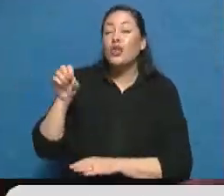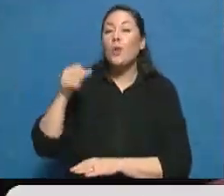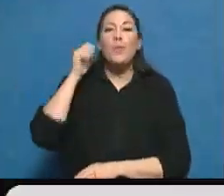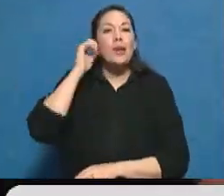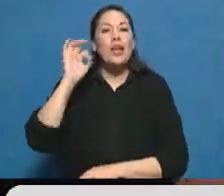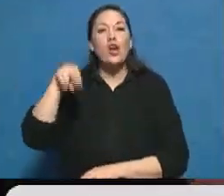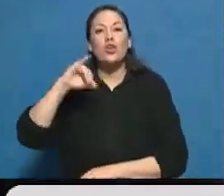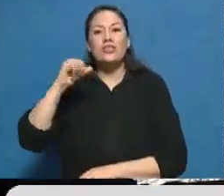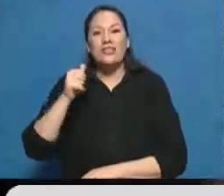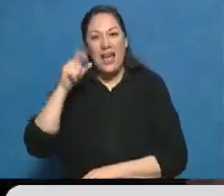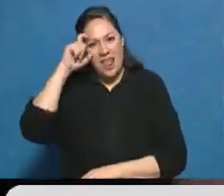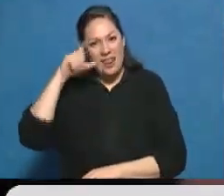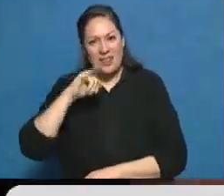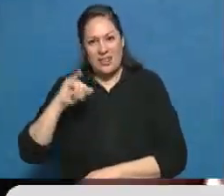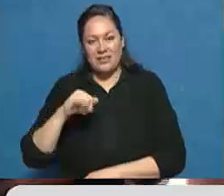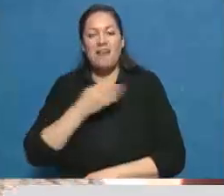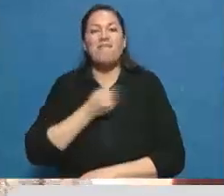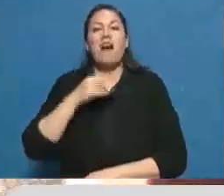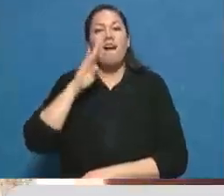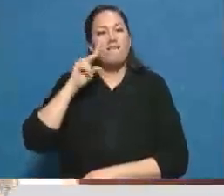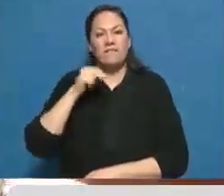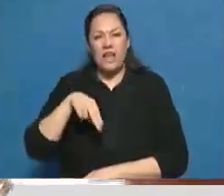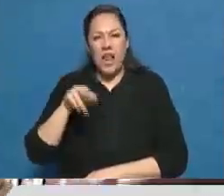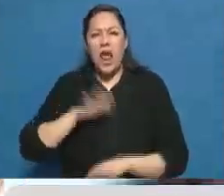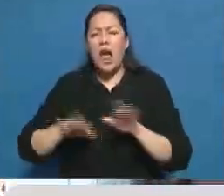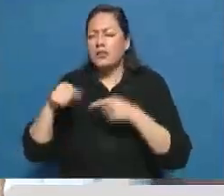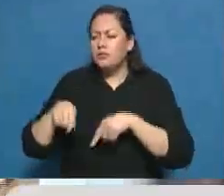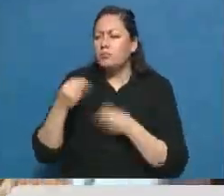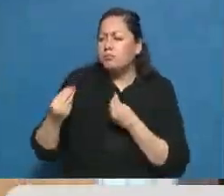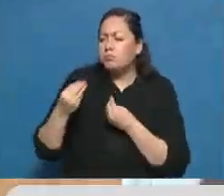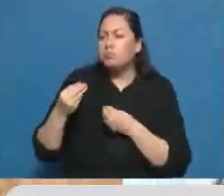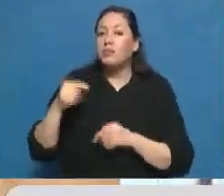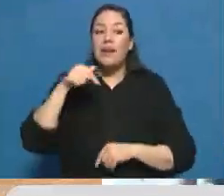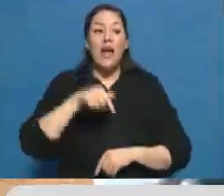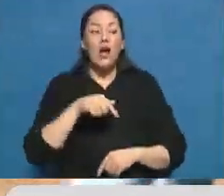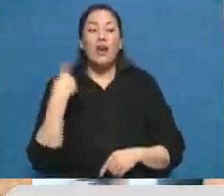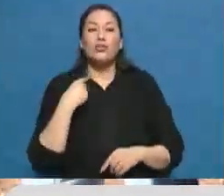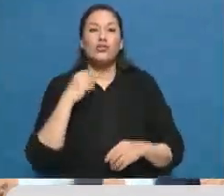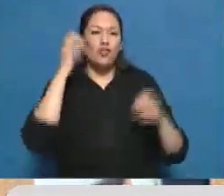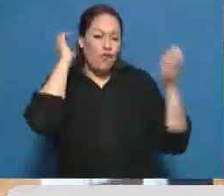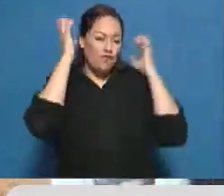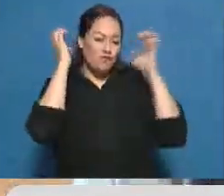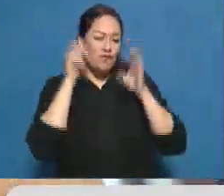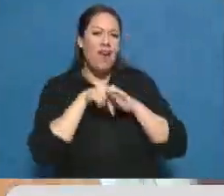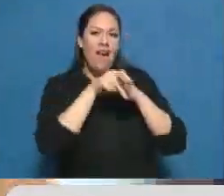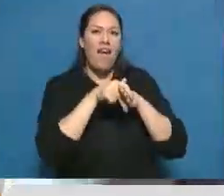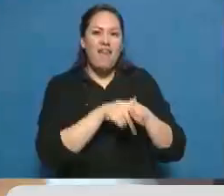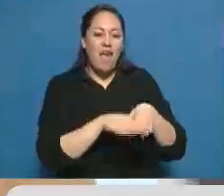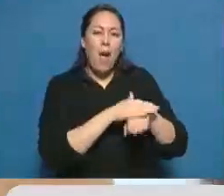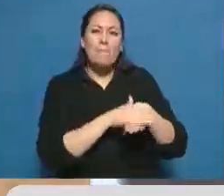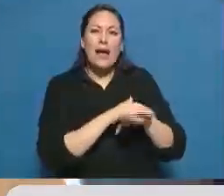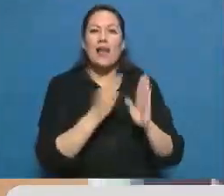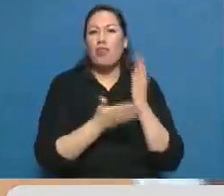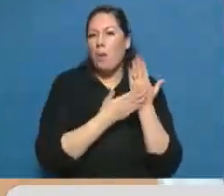González Fabián. Bueno, ¿qué estamos haciendo en este momento? Mirá, bueno, en este momento le estamos dando una duchita en lo que es las patitas, en las